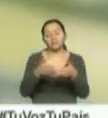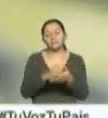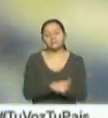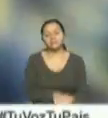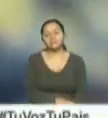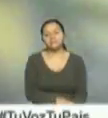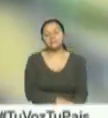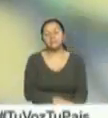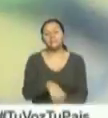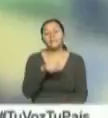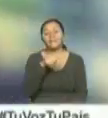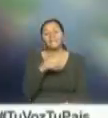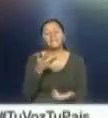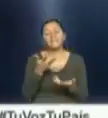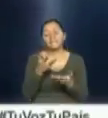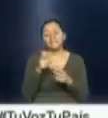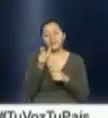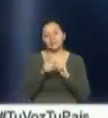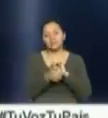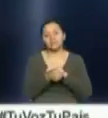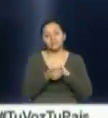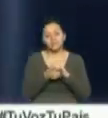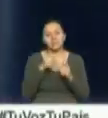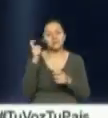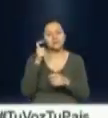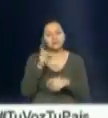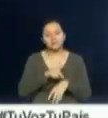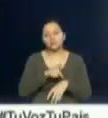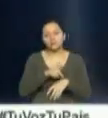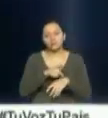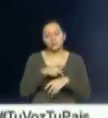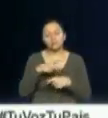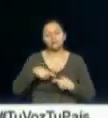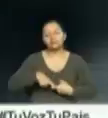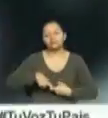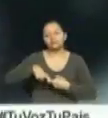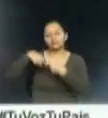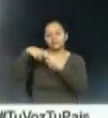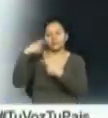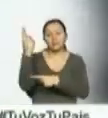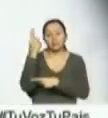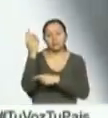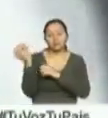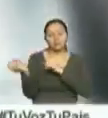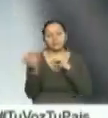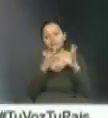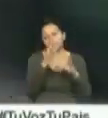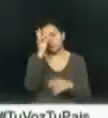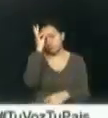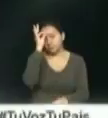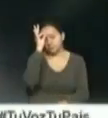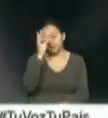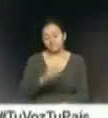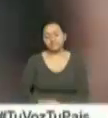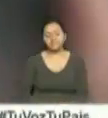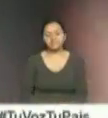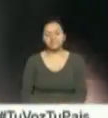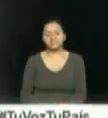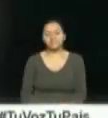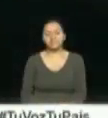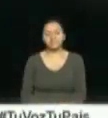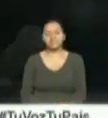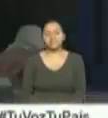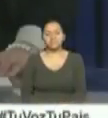Schenpilot. Uno de los refugiados necesitado de asistencia médica pudo ser evacuado y trasladado al hospital en un helicóptero